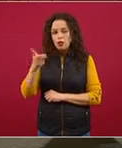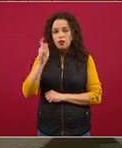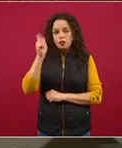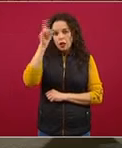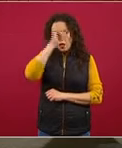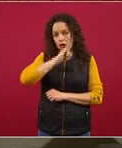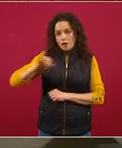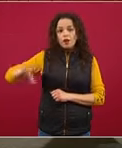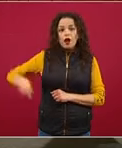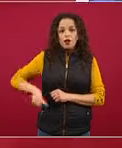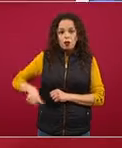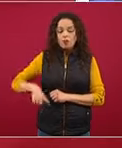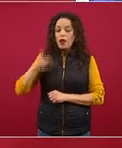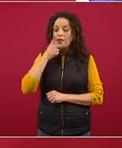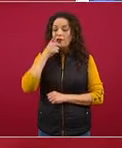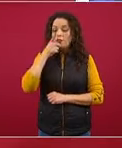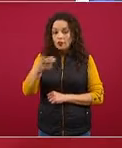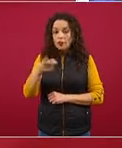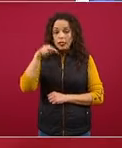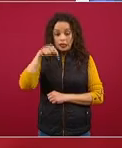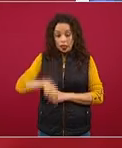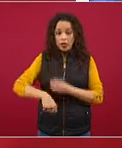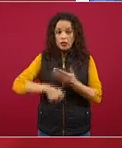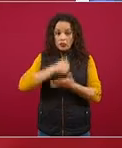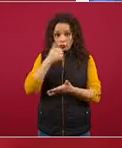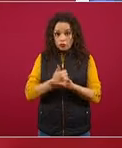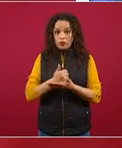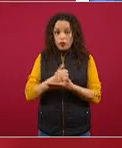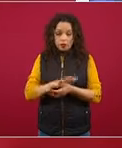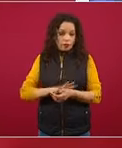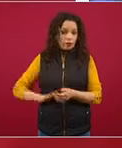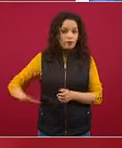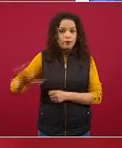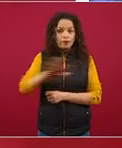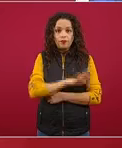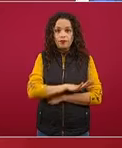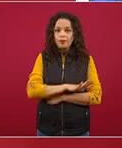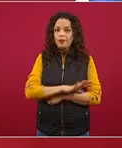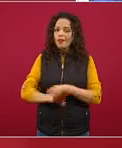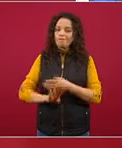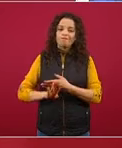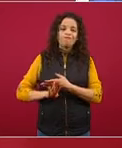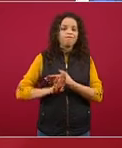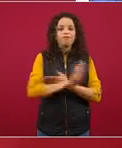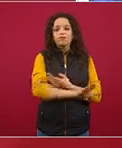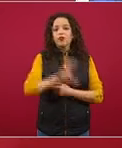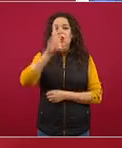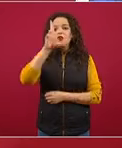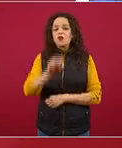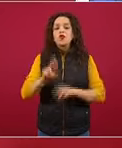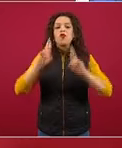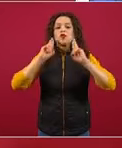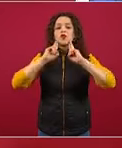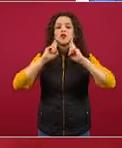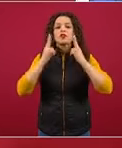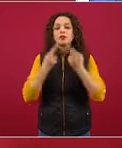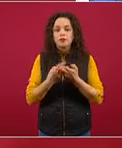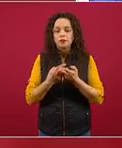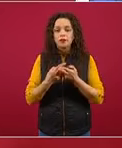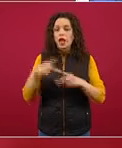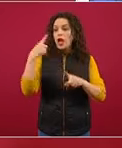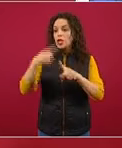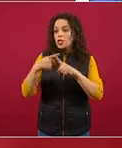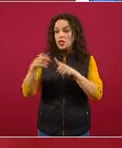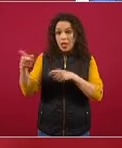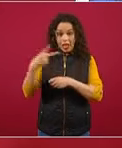gran ciudad, de la capital, a no hacer reuniones. Si lo invitan a una reunión, mejor no acuda, no